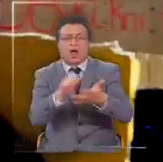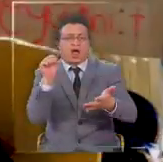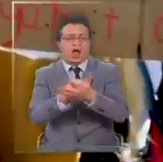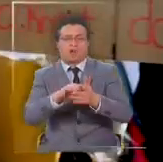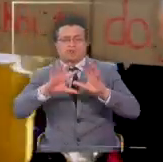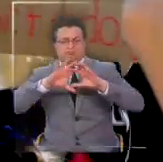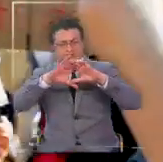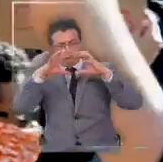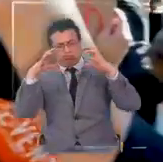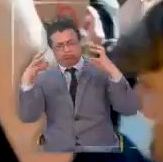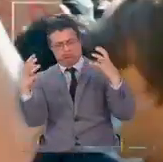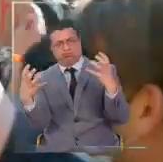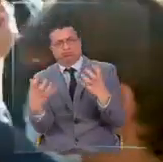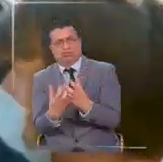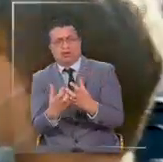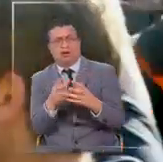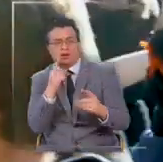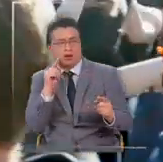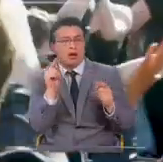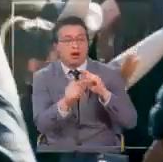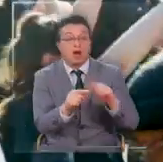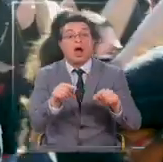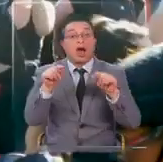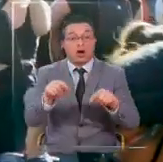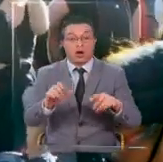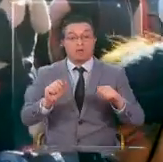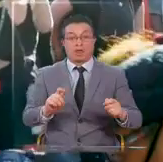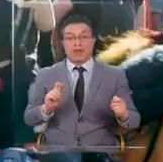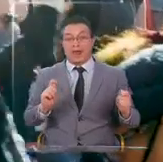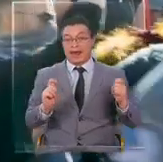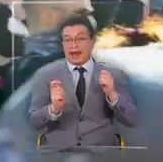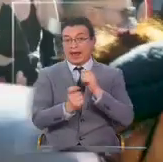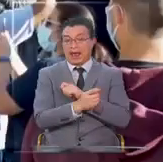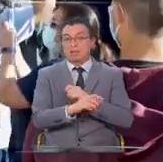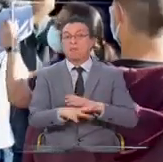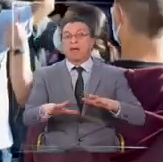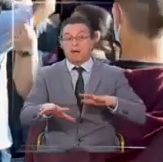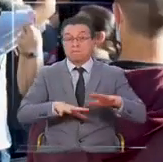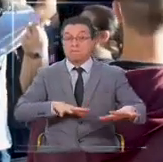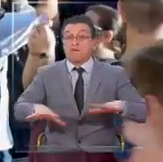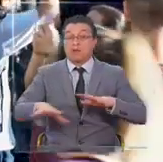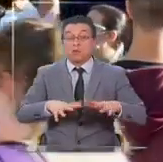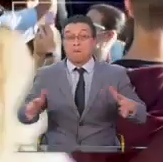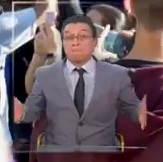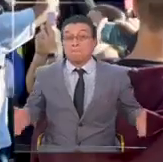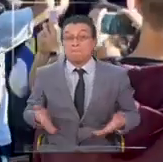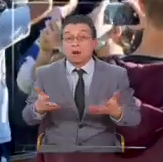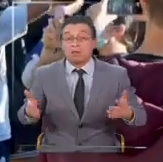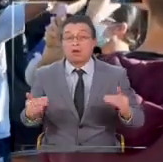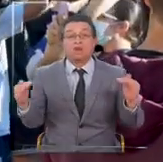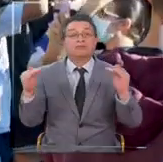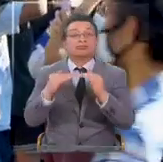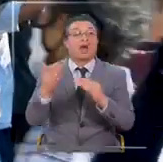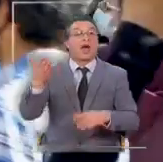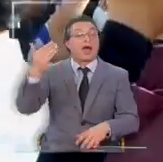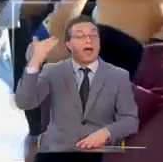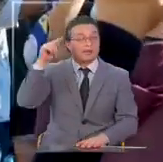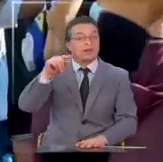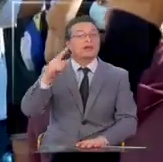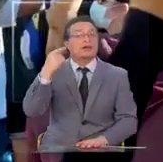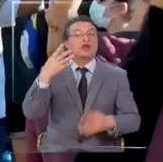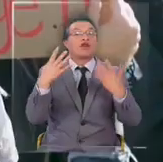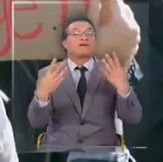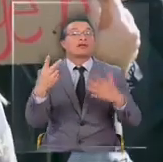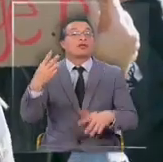respecto. ¿La globalización puede ser un factor que cambie el volumen de esta movilización? Por ejemplo, comparándolo con el otro asesinato que usted recuerda, el de